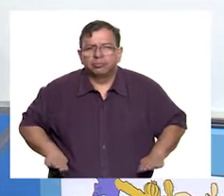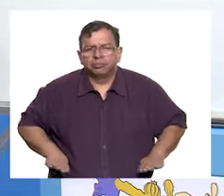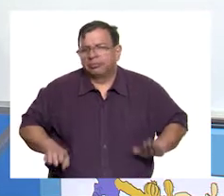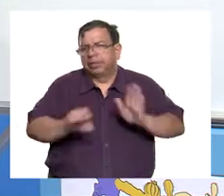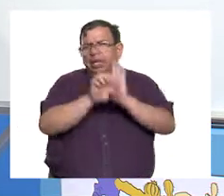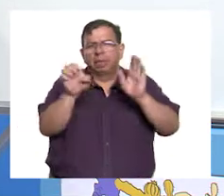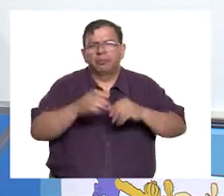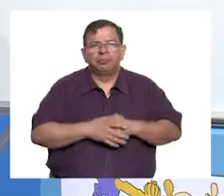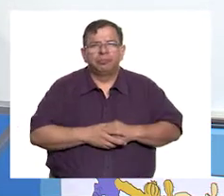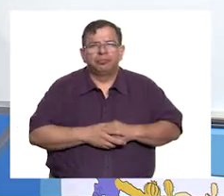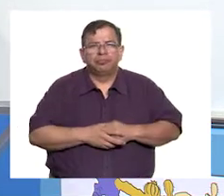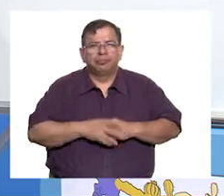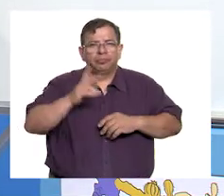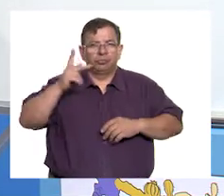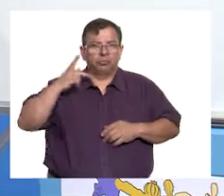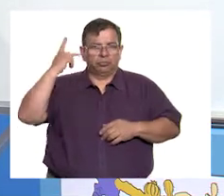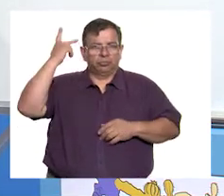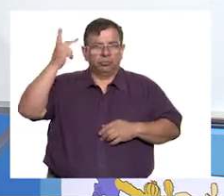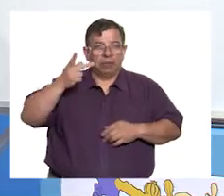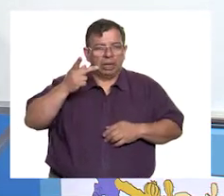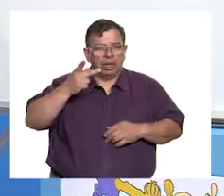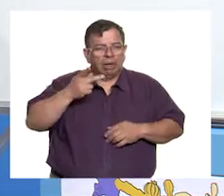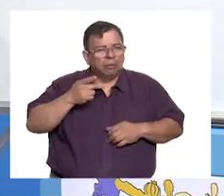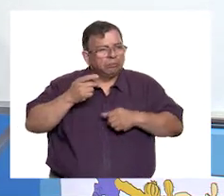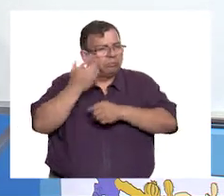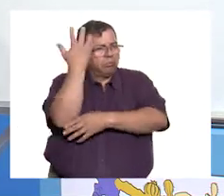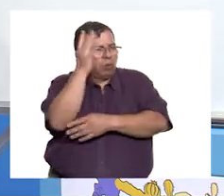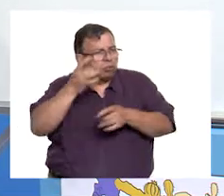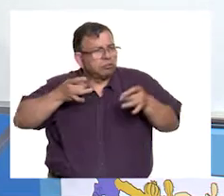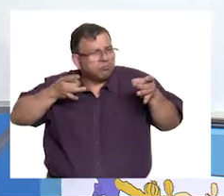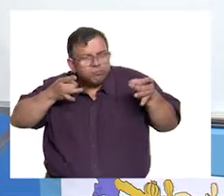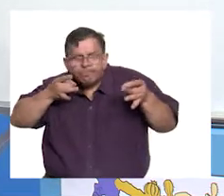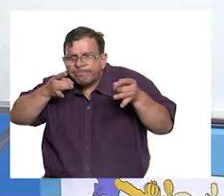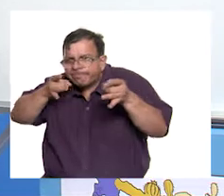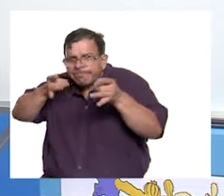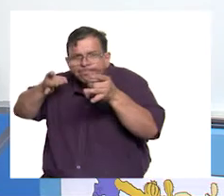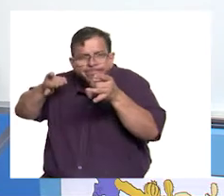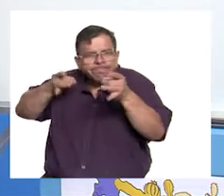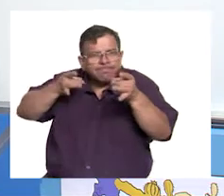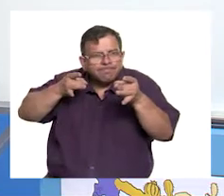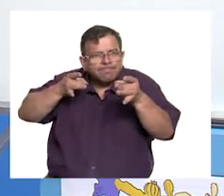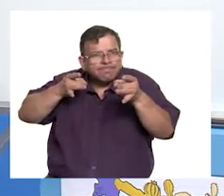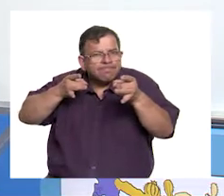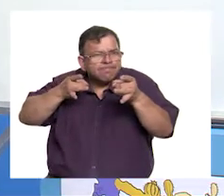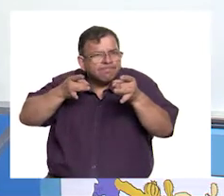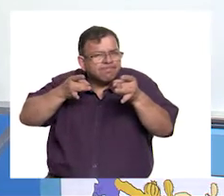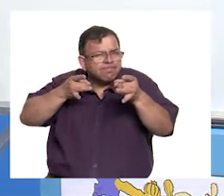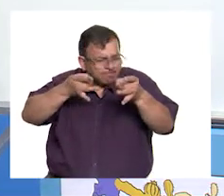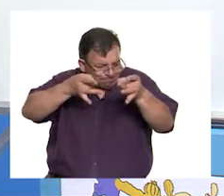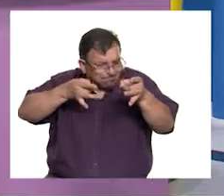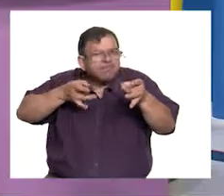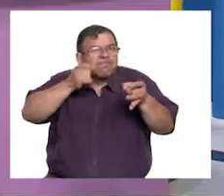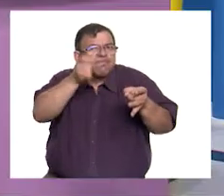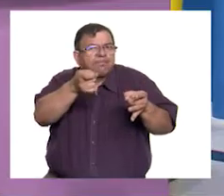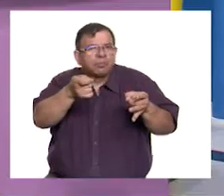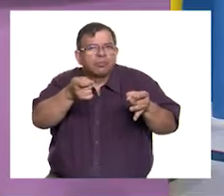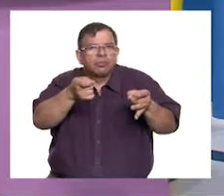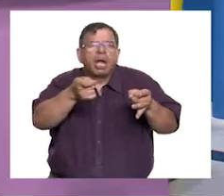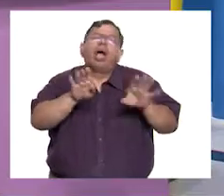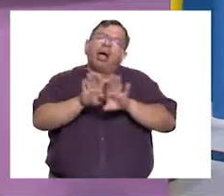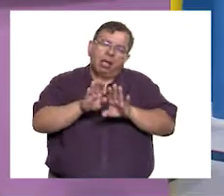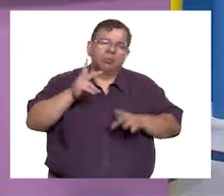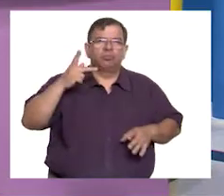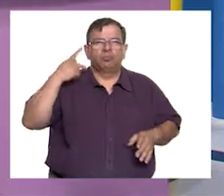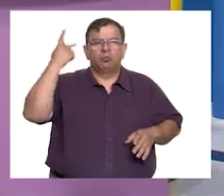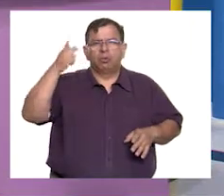ejemplo, el príncipe estaba de cacería en el bosque. ¿Esto qué nos dice de él? Pues como es